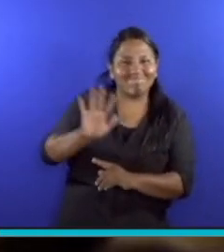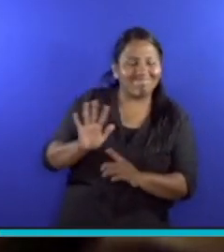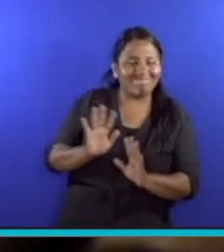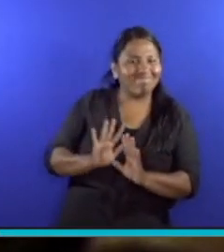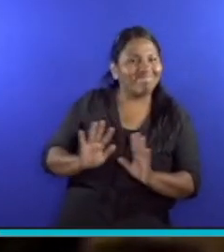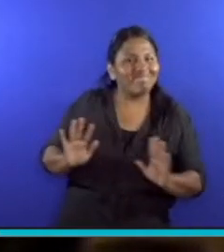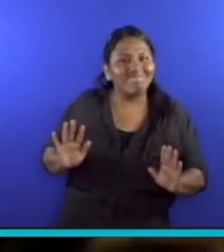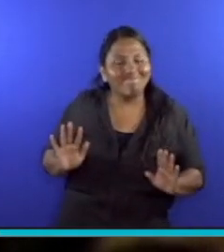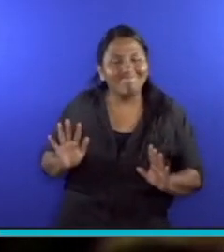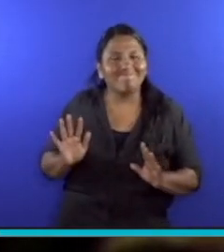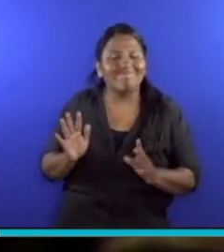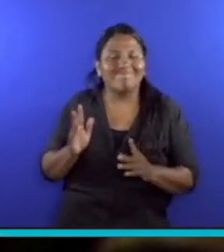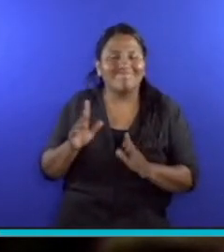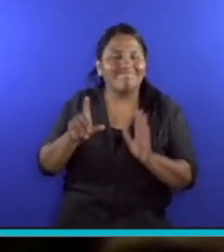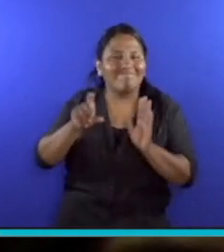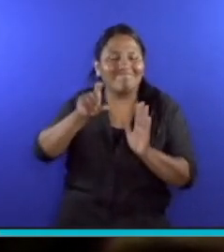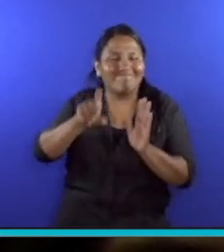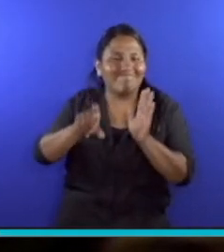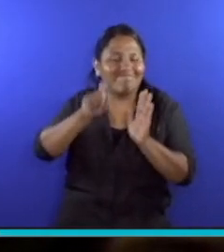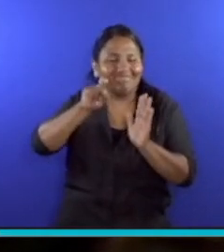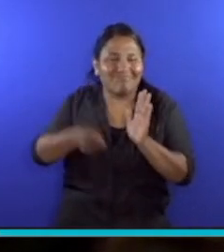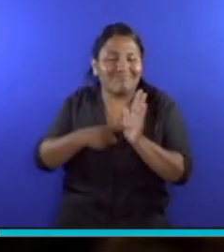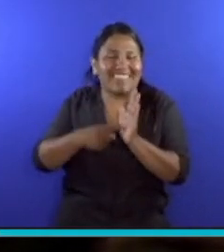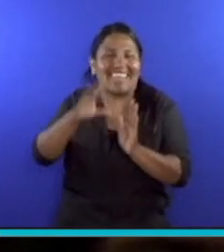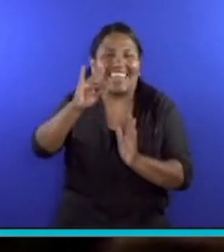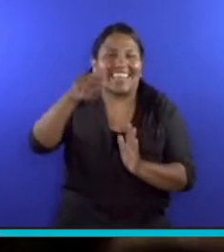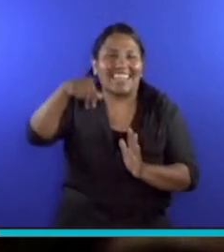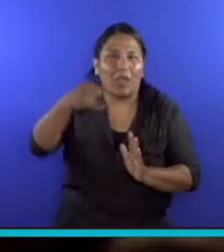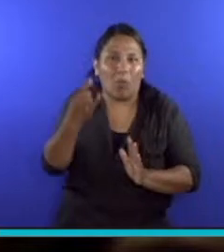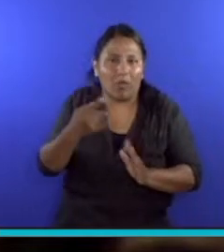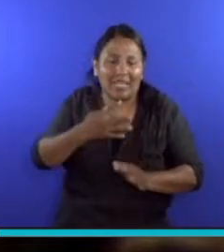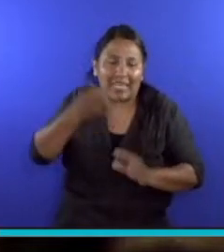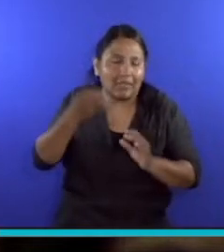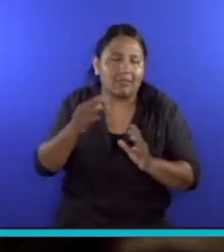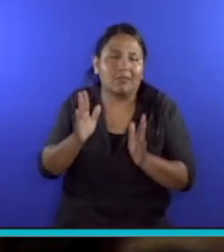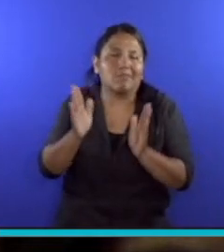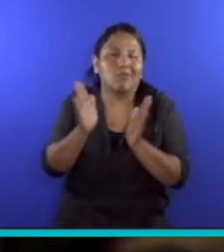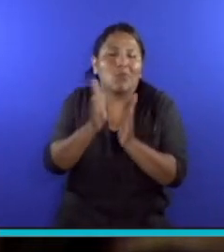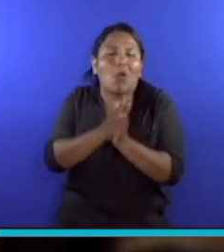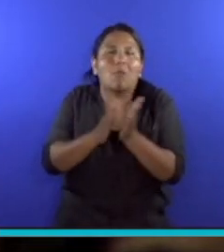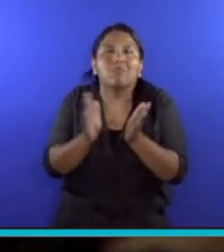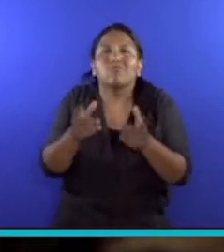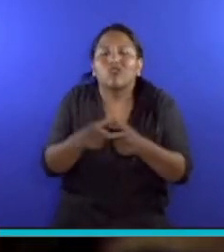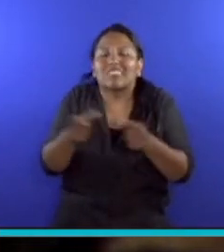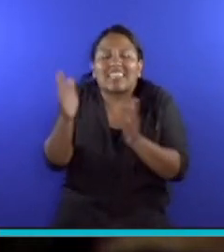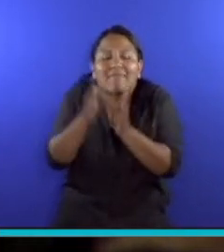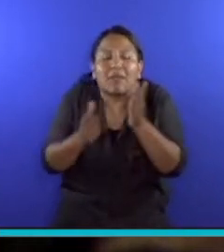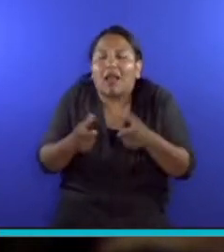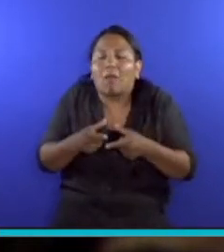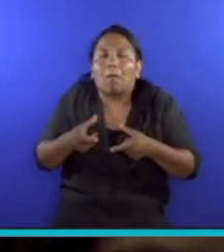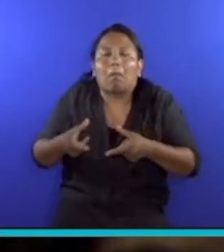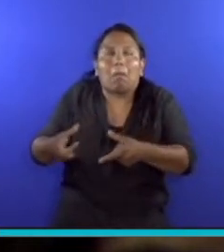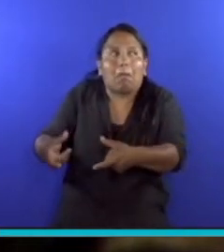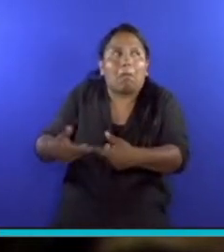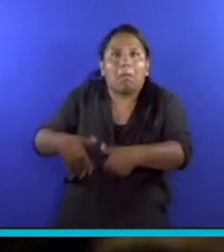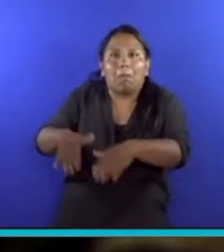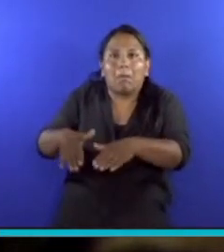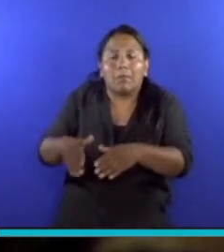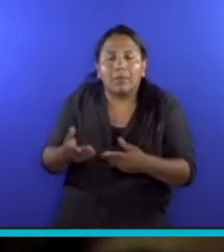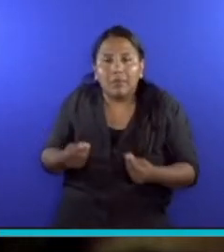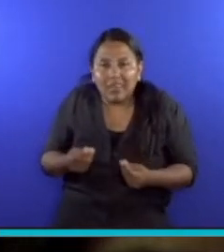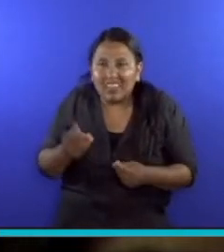absolutamente ilegal ese DNU, que efectivamente es un papel en blanco, es un cheque en blanco, mientras votaban eso,